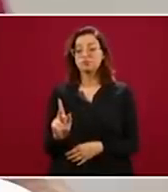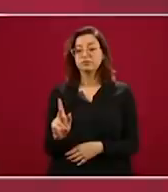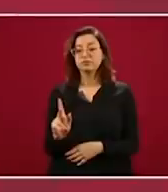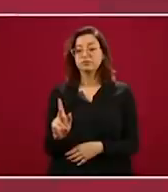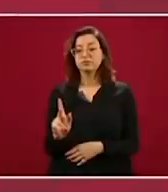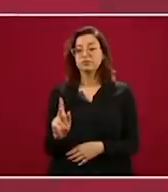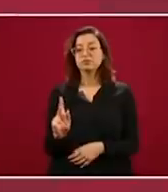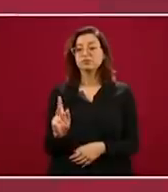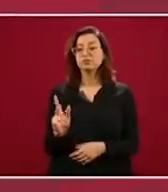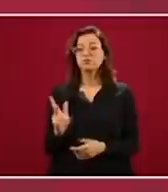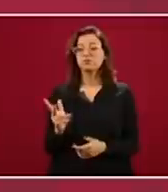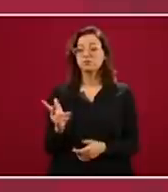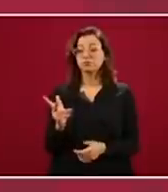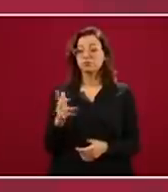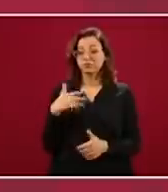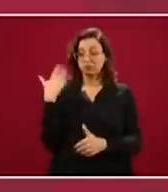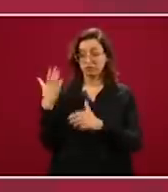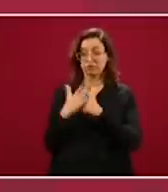en esta ocasión